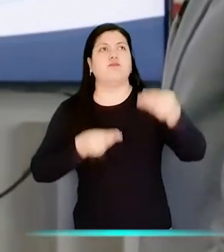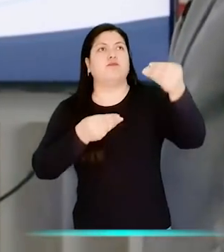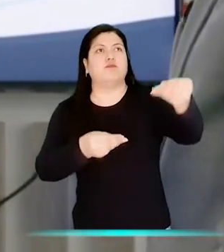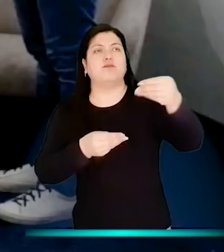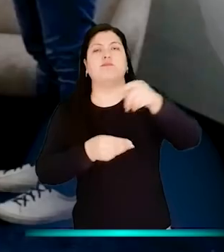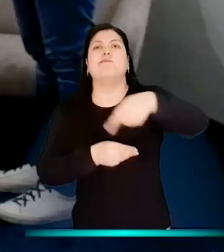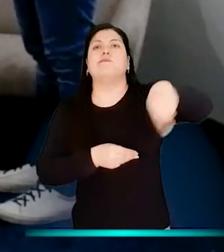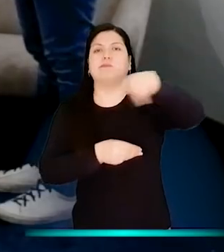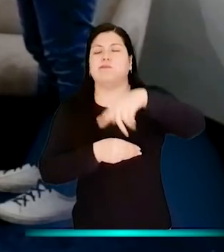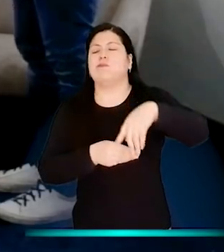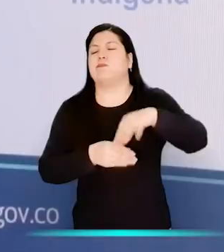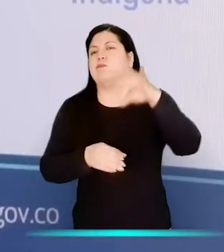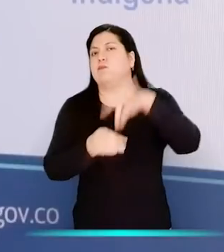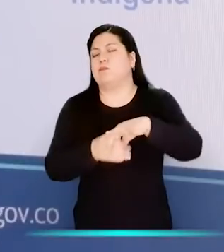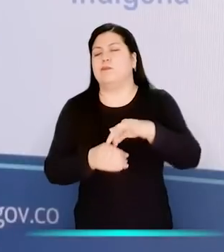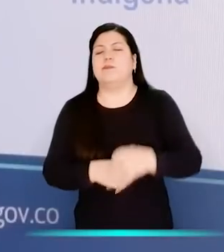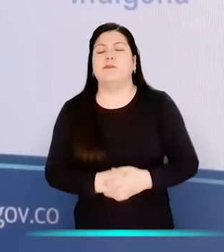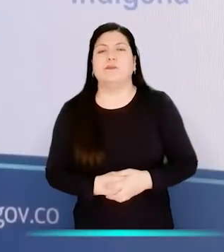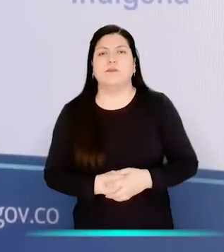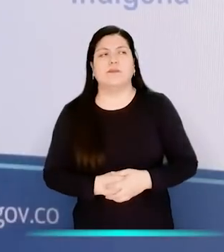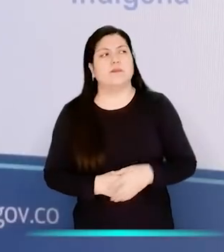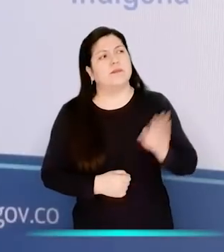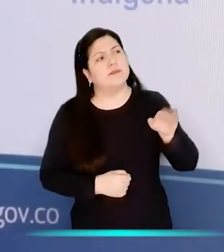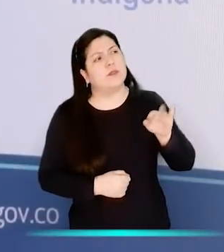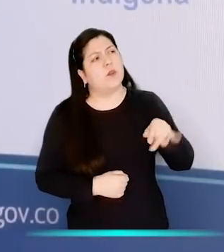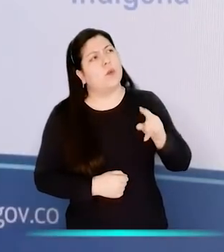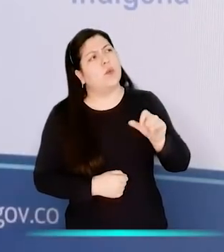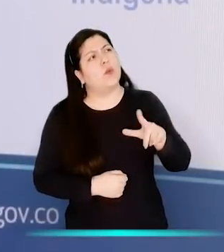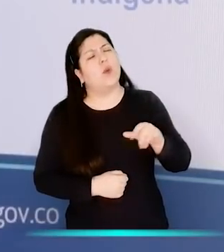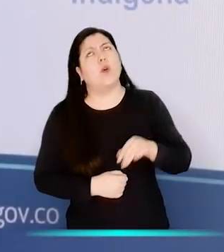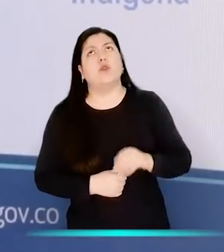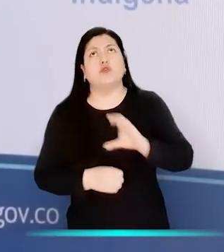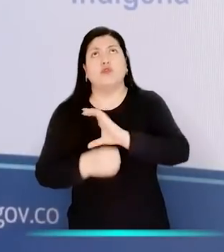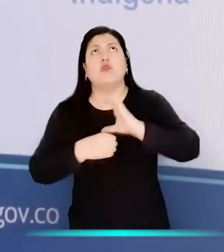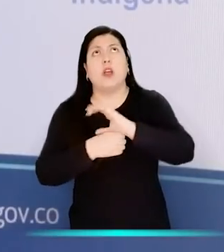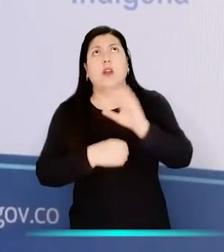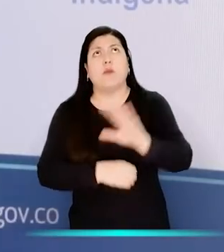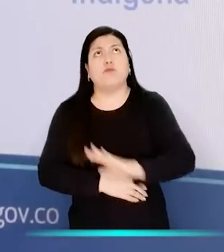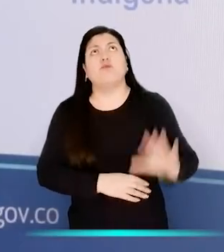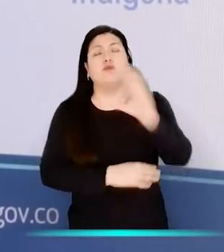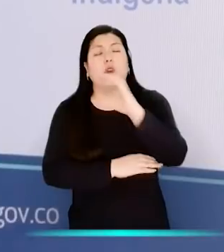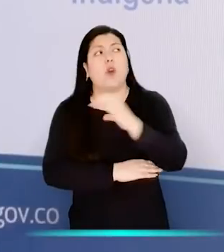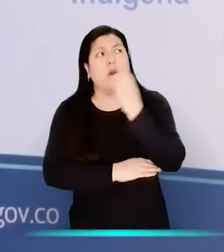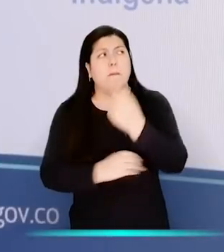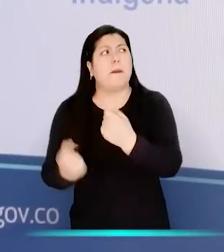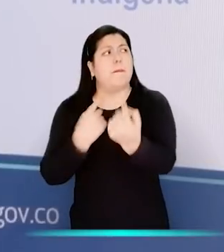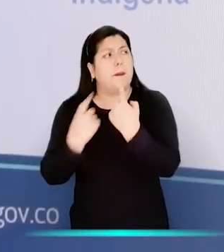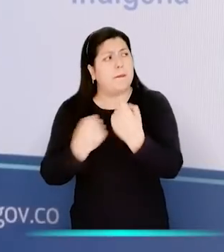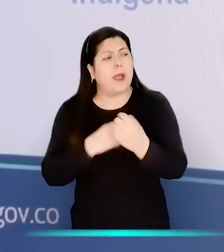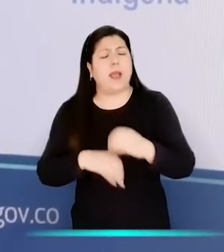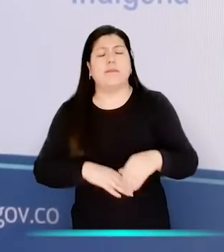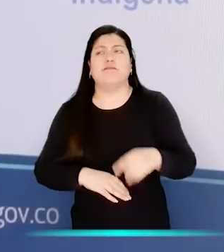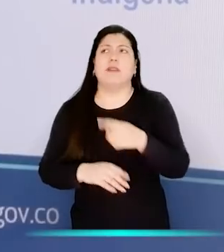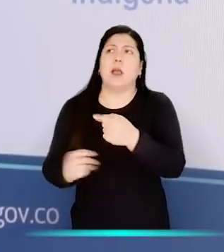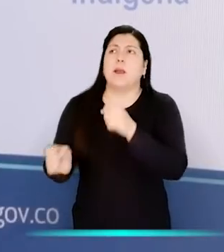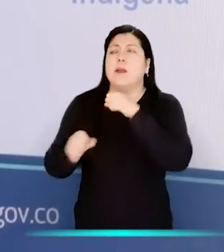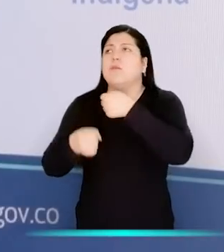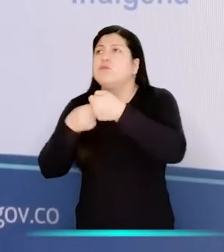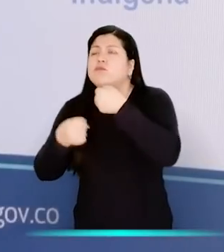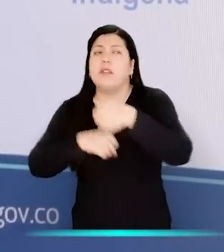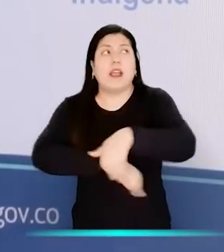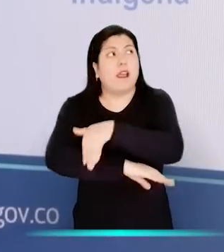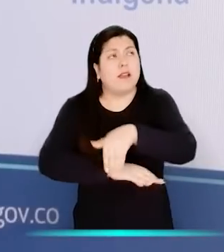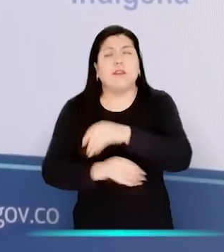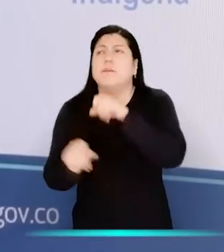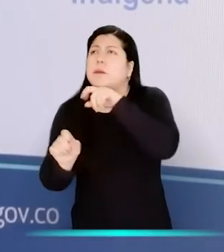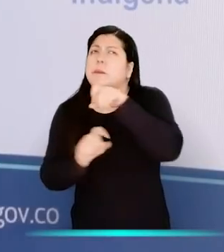jurados de votación a los electores. Bueno, Julio, y en diferentes ciudades del país hay preguntas. Salimos a las calles